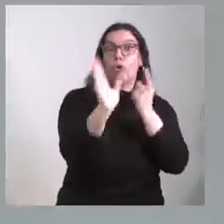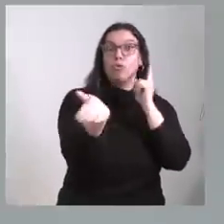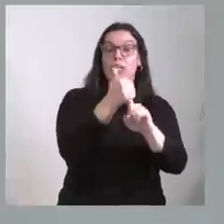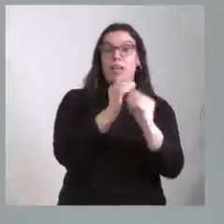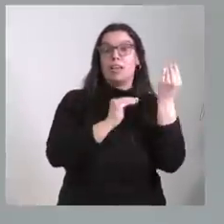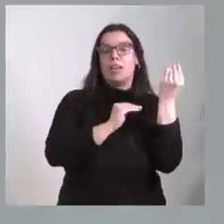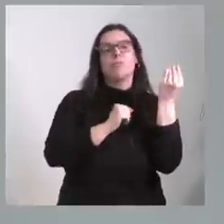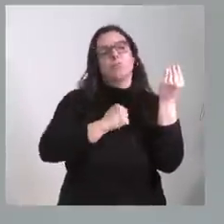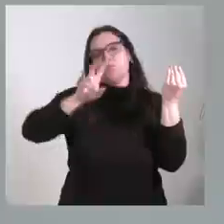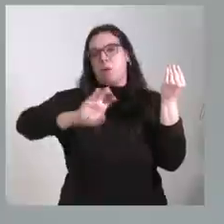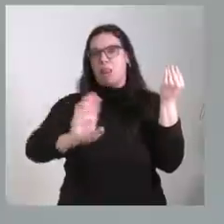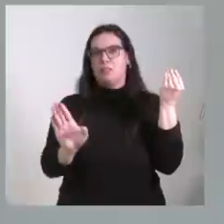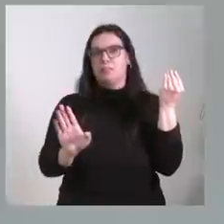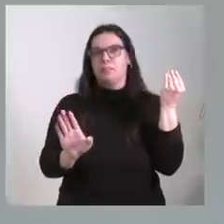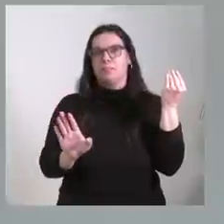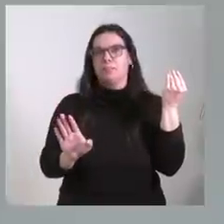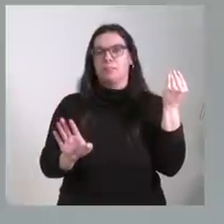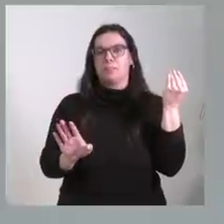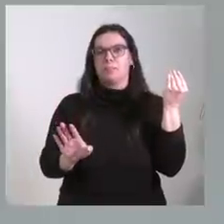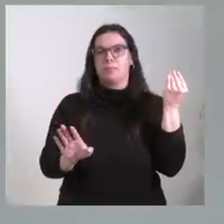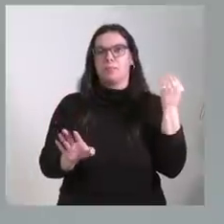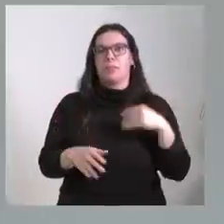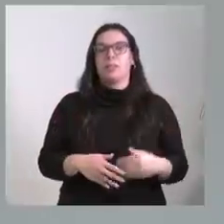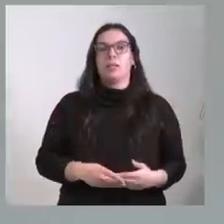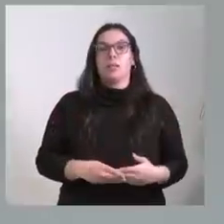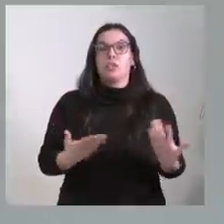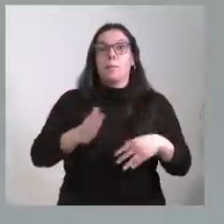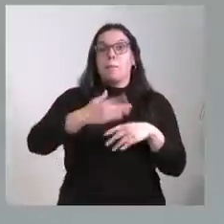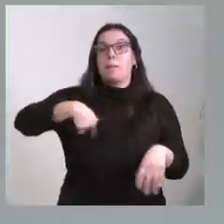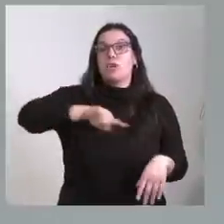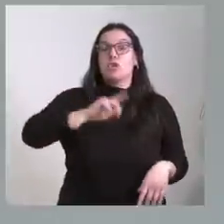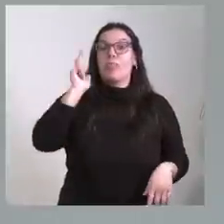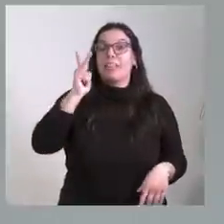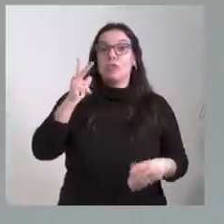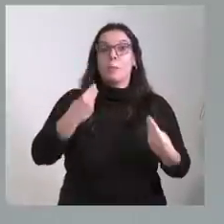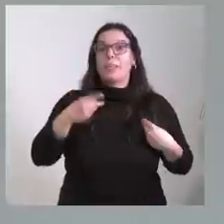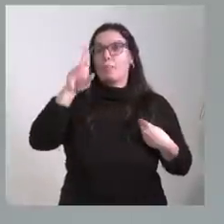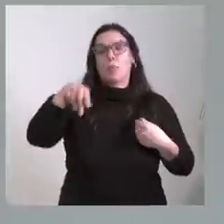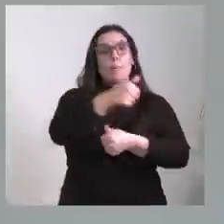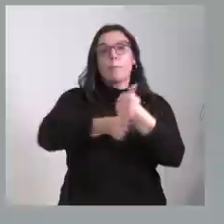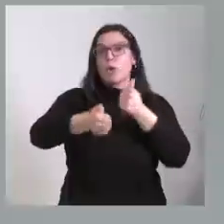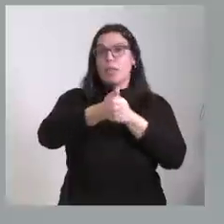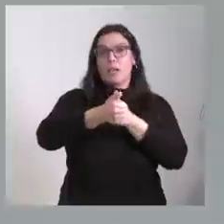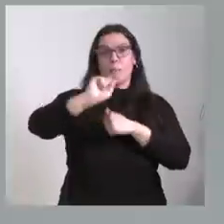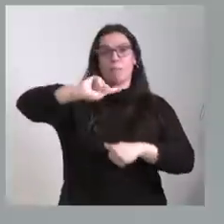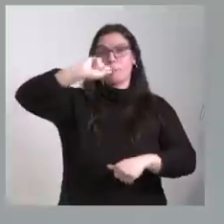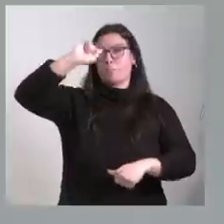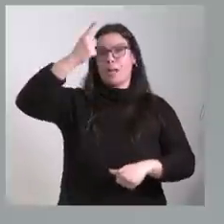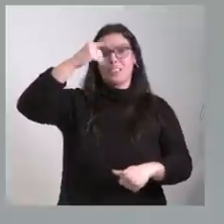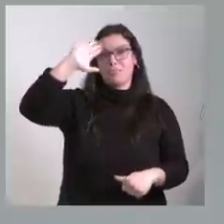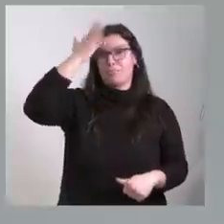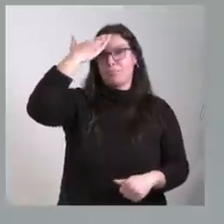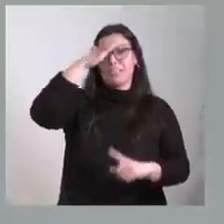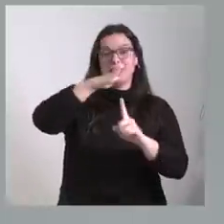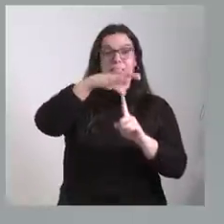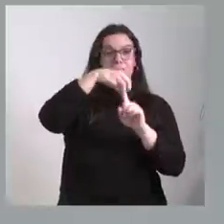una sola vida no y cuantas más mejor entonces para nosotros el derecho a la vida es prioritario es el primero o sea sin vida no